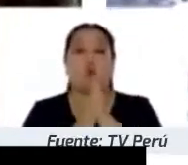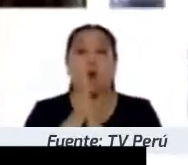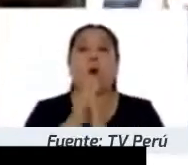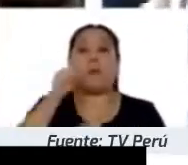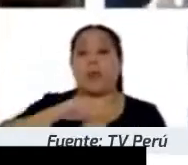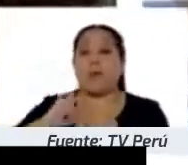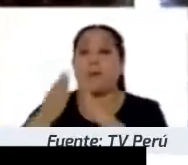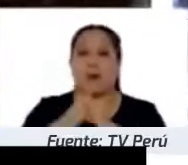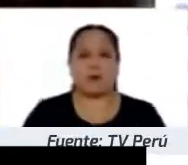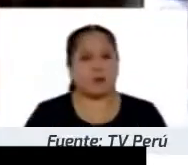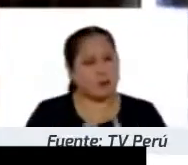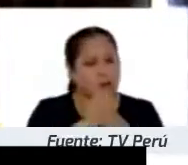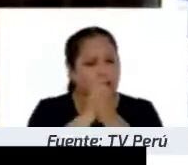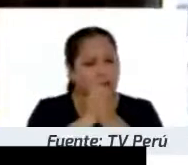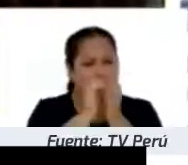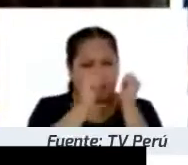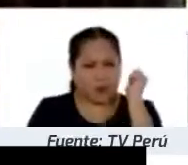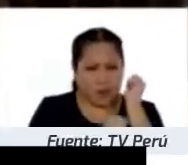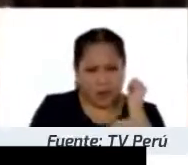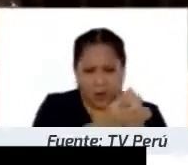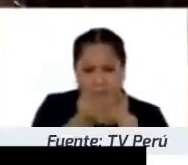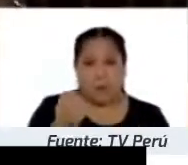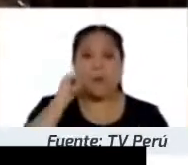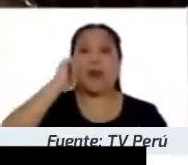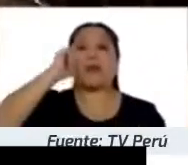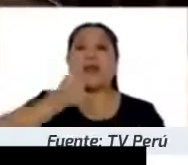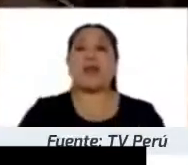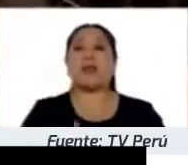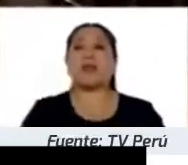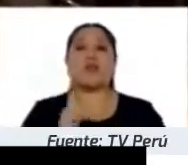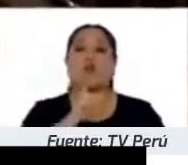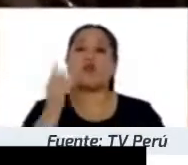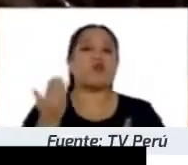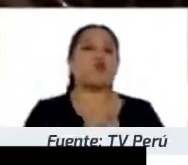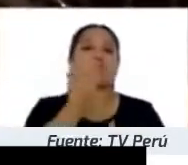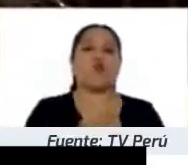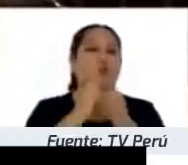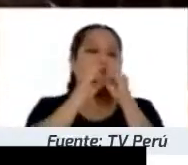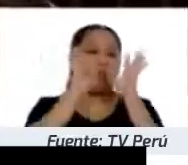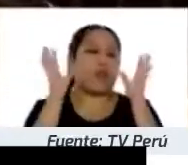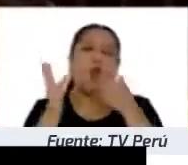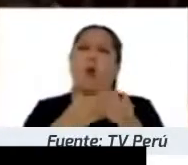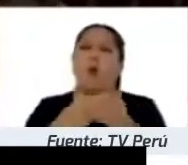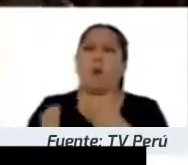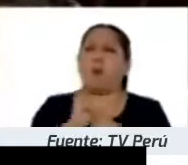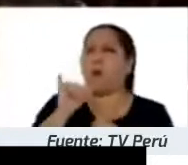compatriotas, queridos hermanos, mañana no es un nuevo día cualquiera.